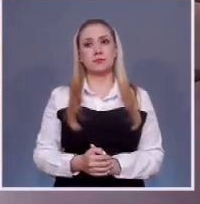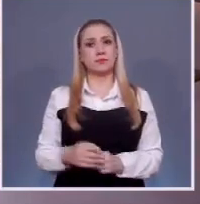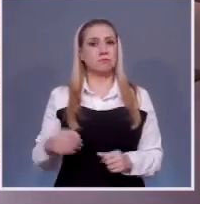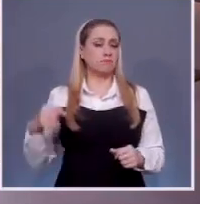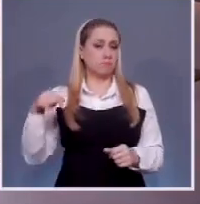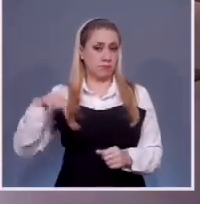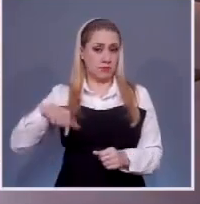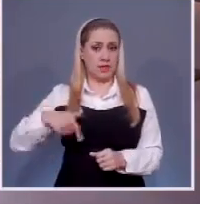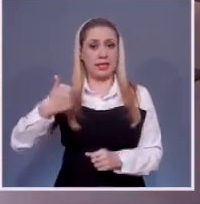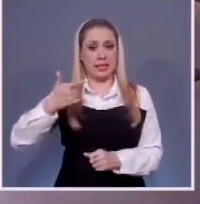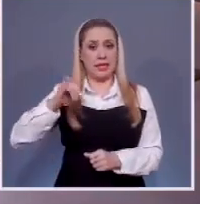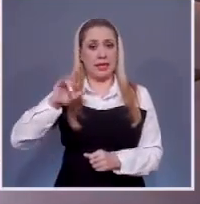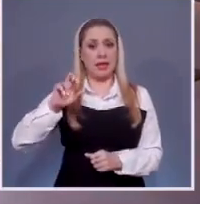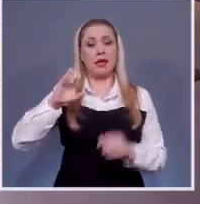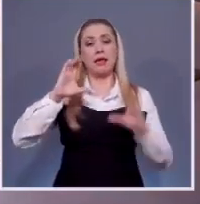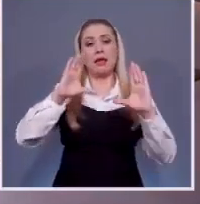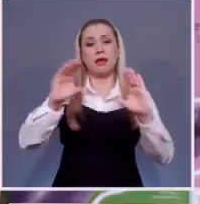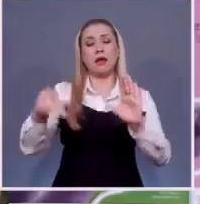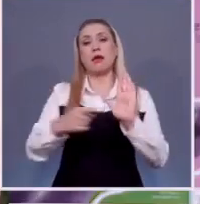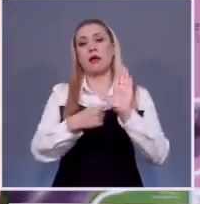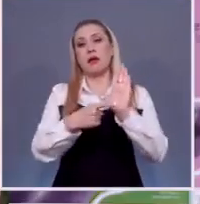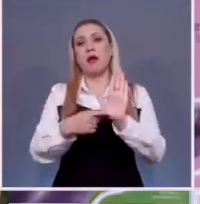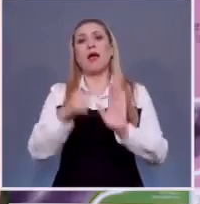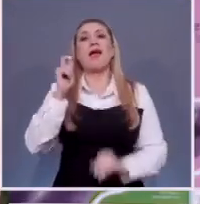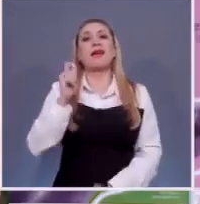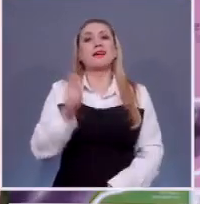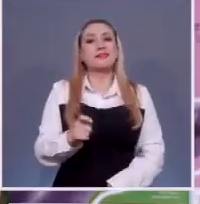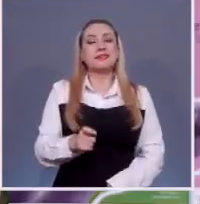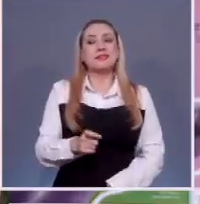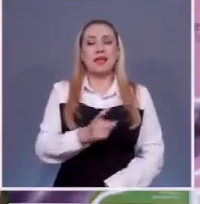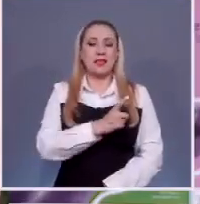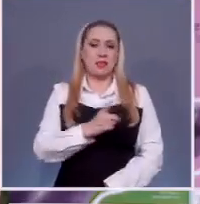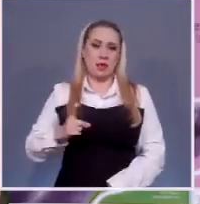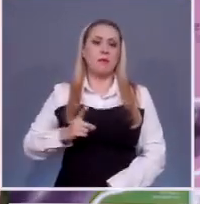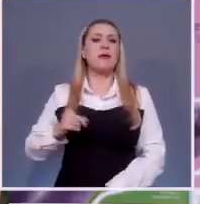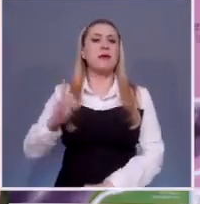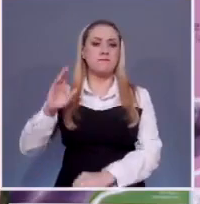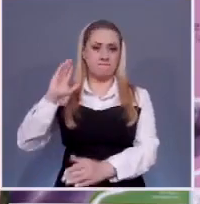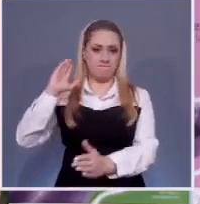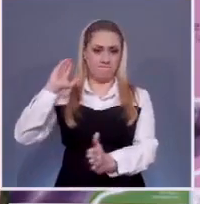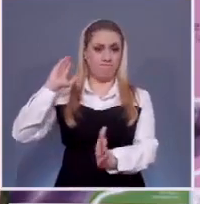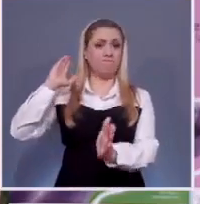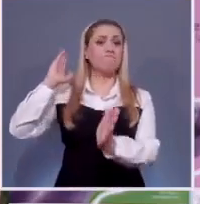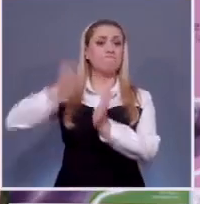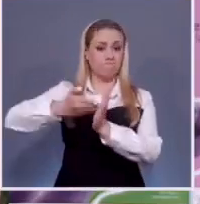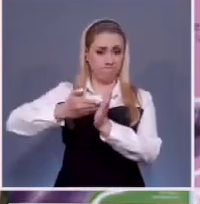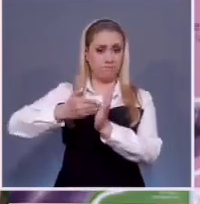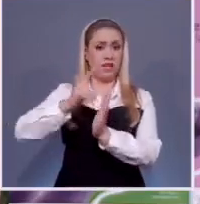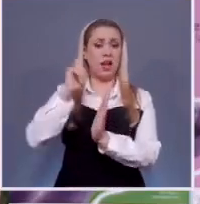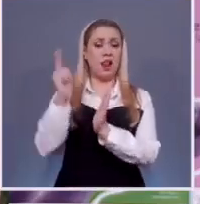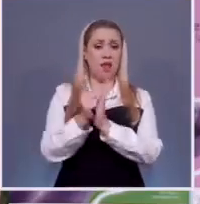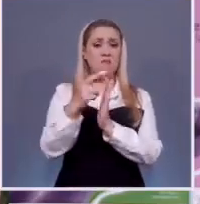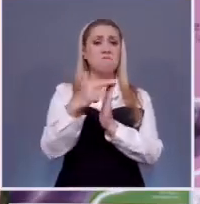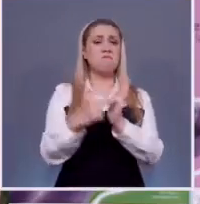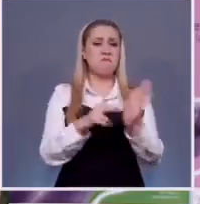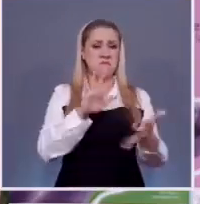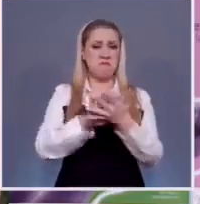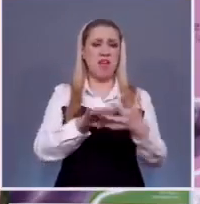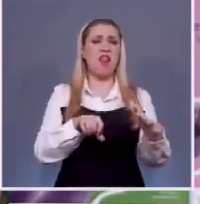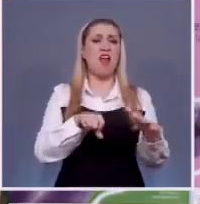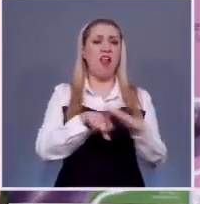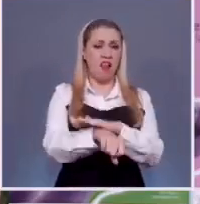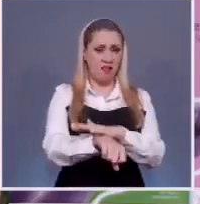señalado es que que se tipifique la violencia obstétrica dentro de los códigos penales locales es un gran error, ¿no? O